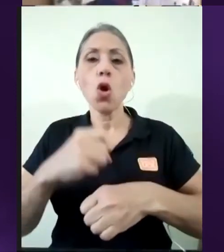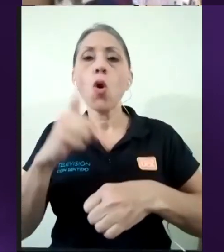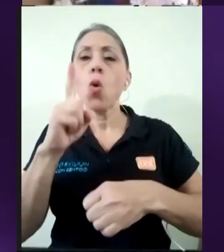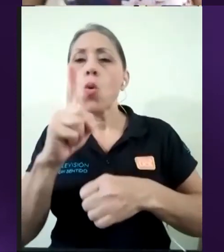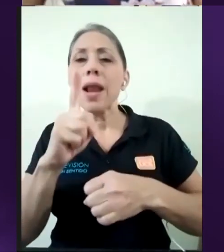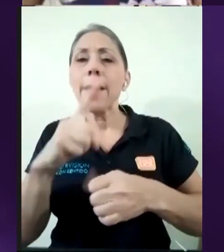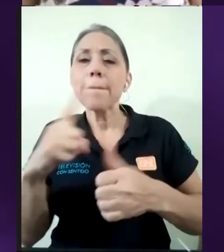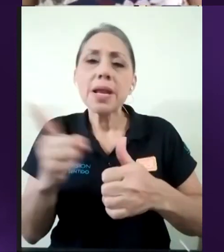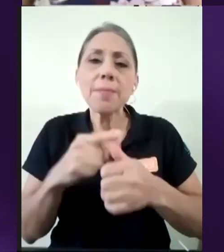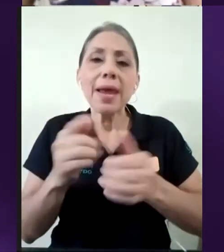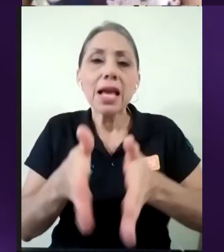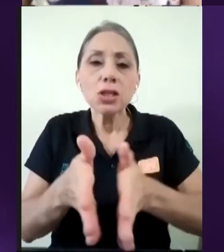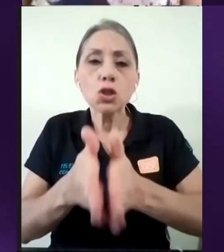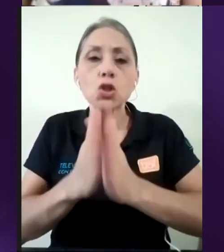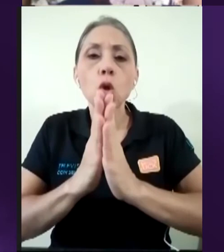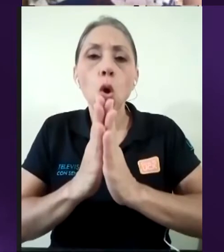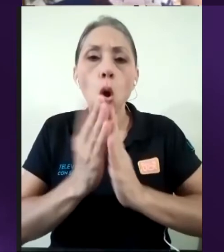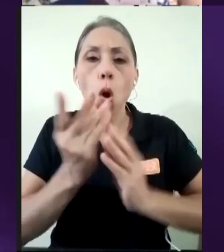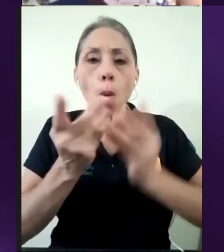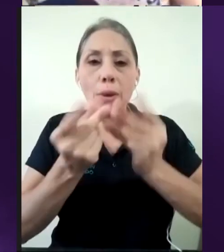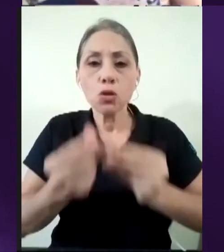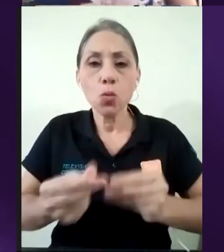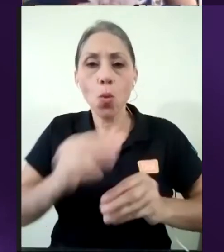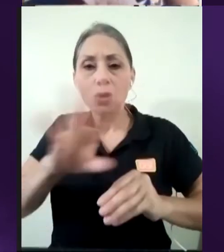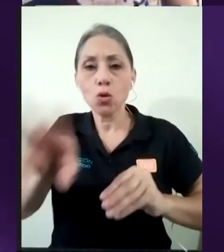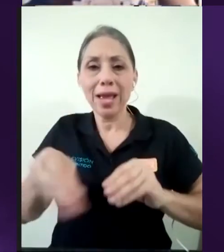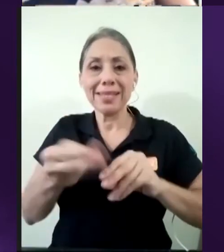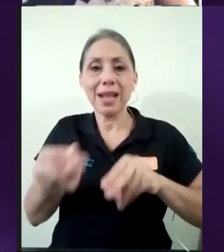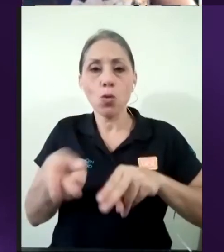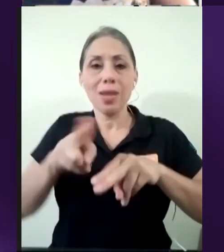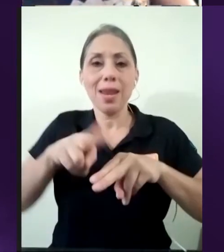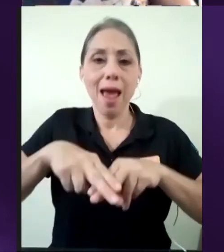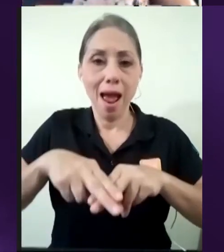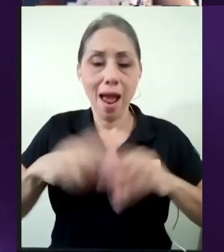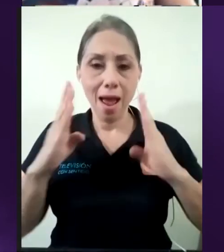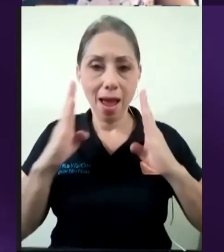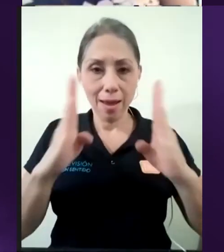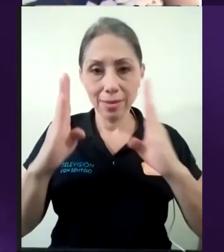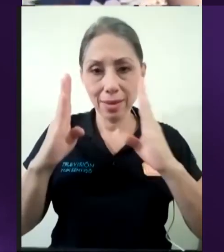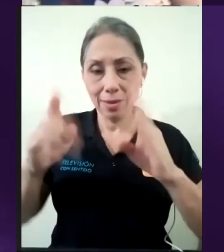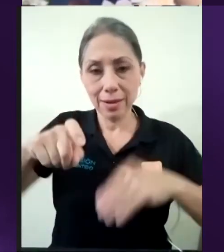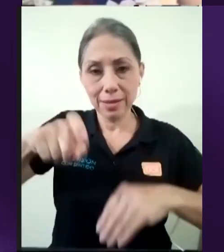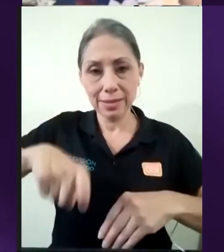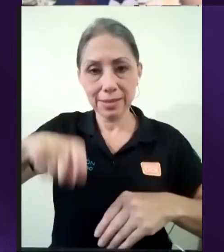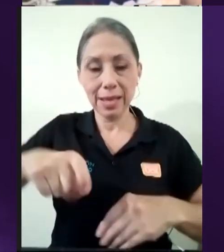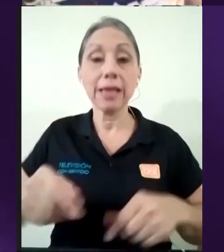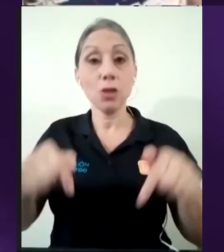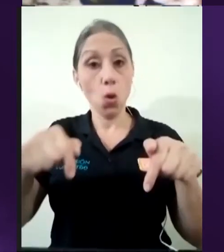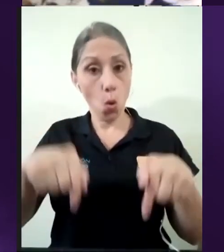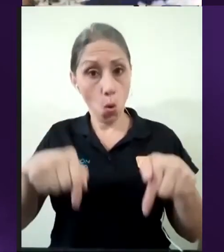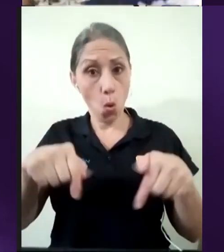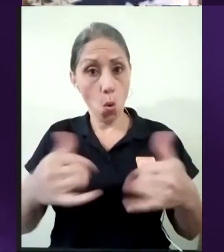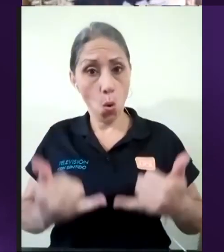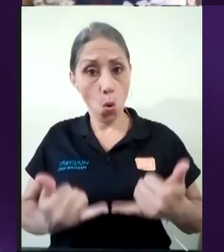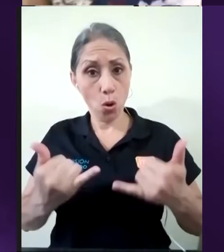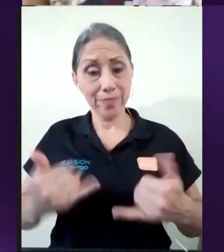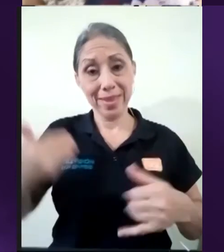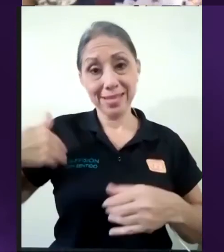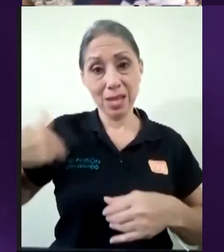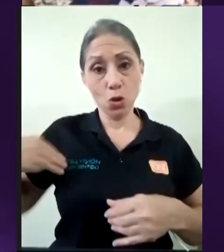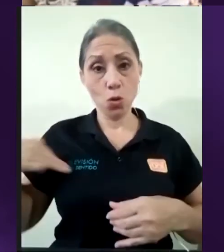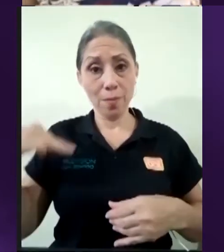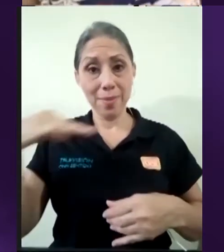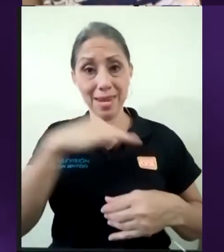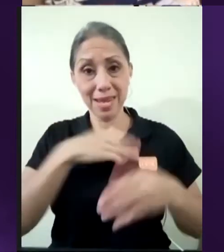presupuesto extraordinario para atender estas necesidades. Hoy el señor ministro de Desarrollo